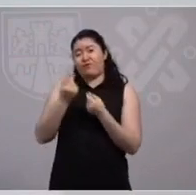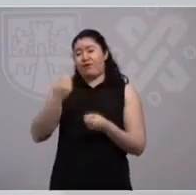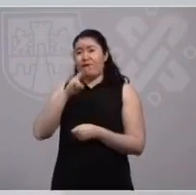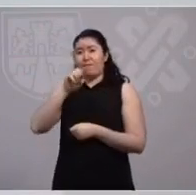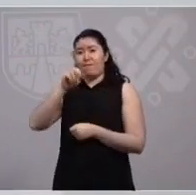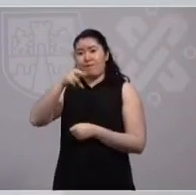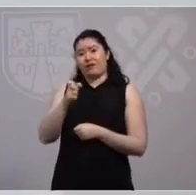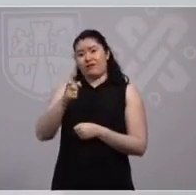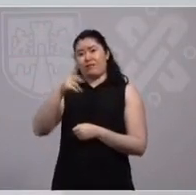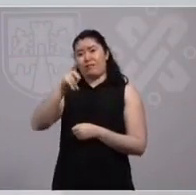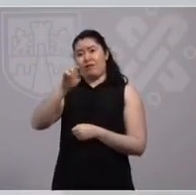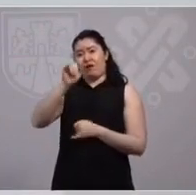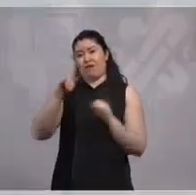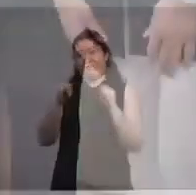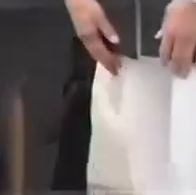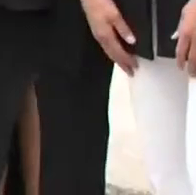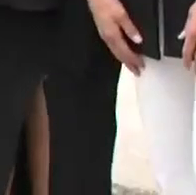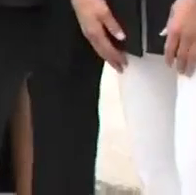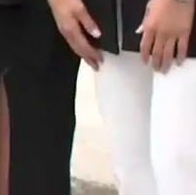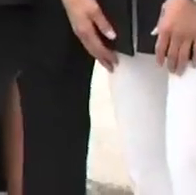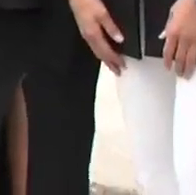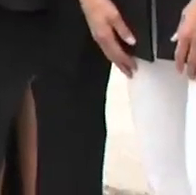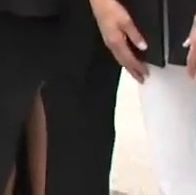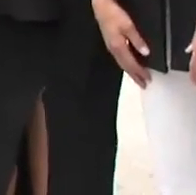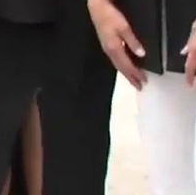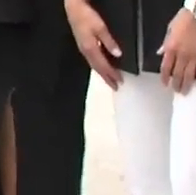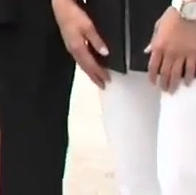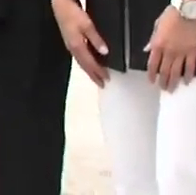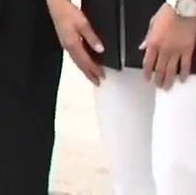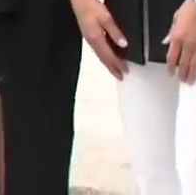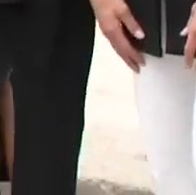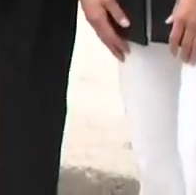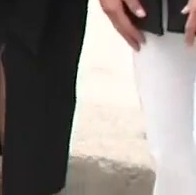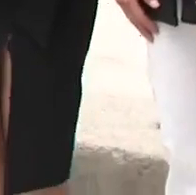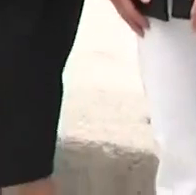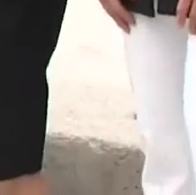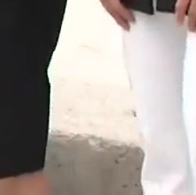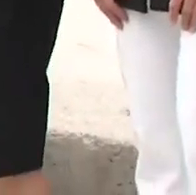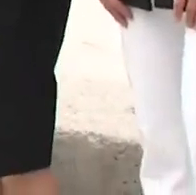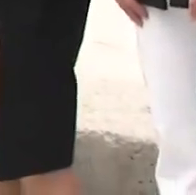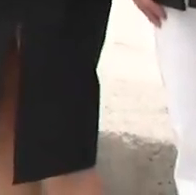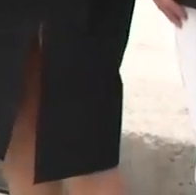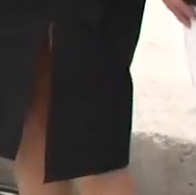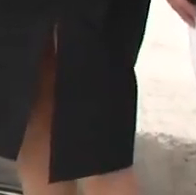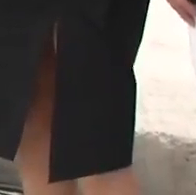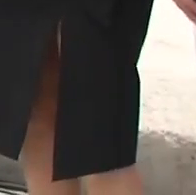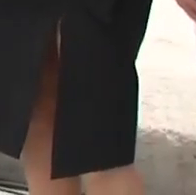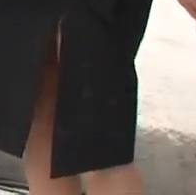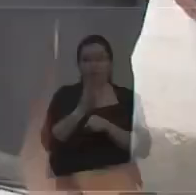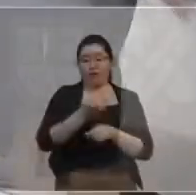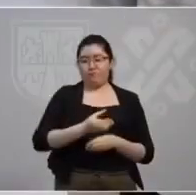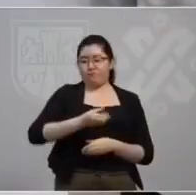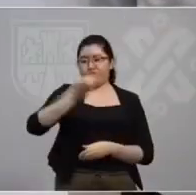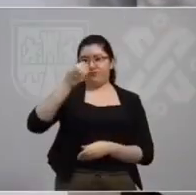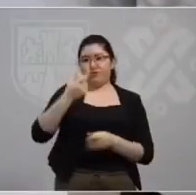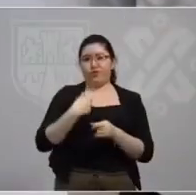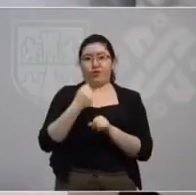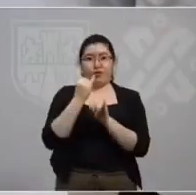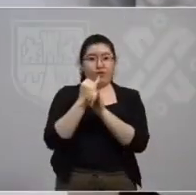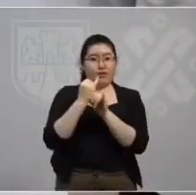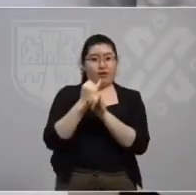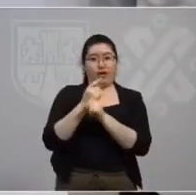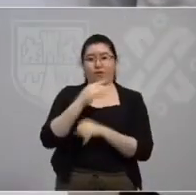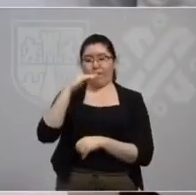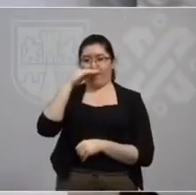identificado un hombre identificado como nery con armas de alto calibre y quién debería atentar contra la jefa de